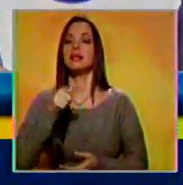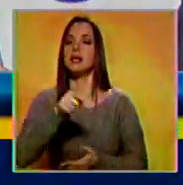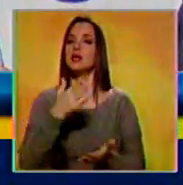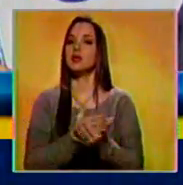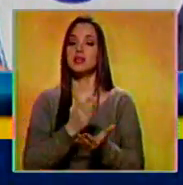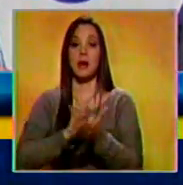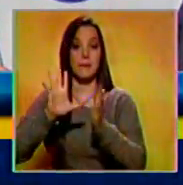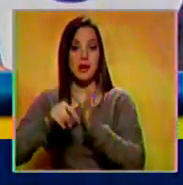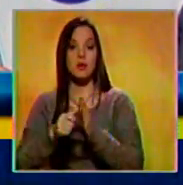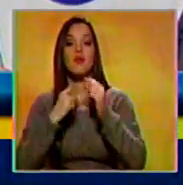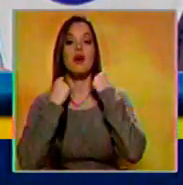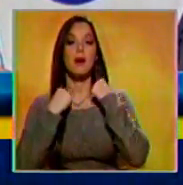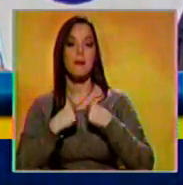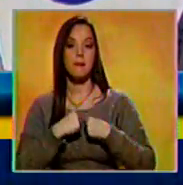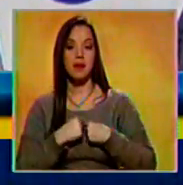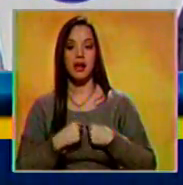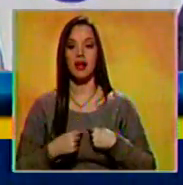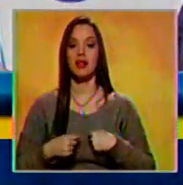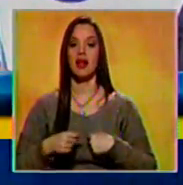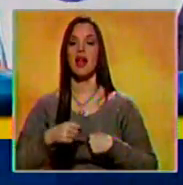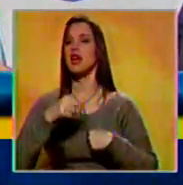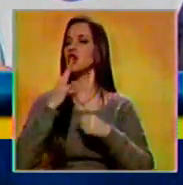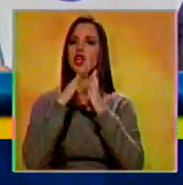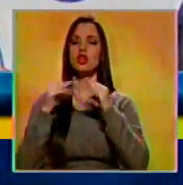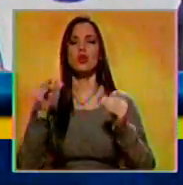de prendas y de todas las pertenencias